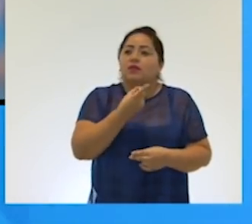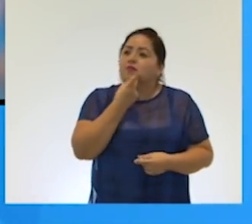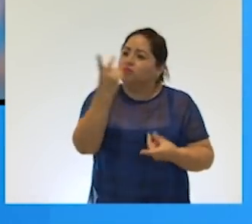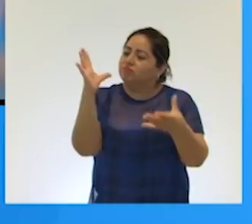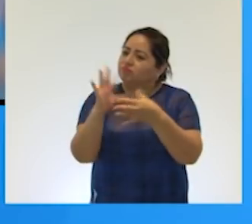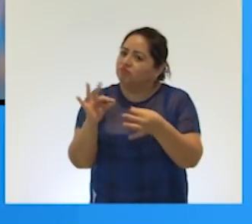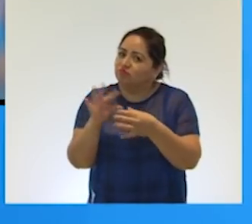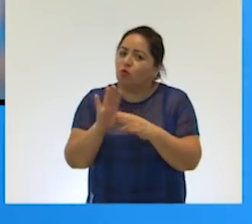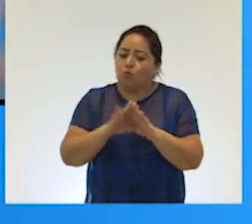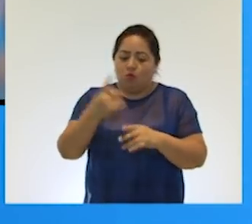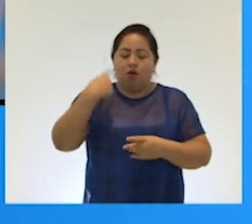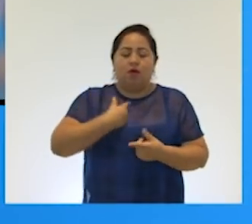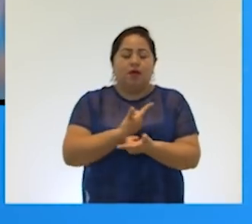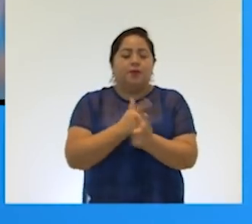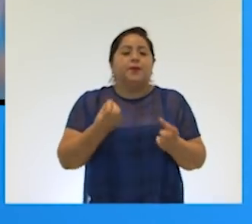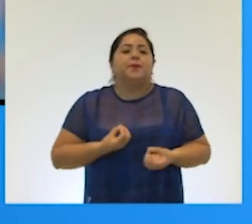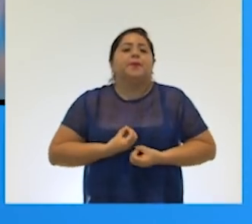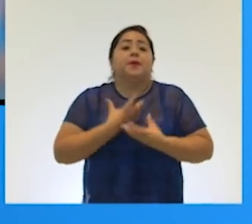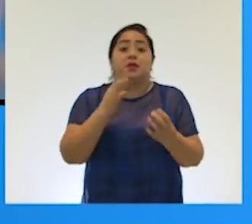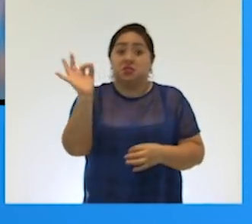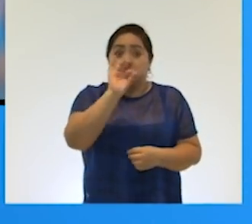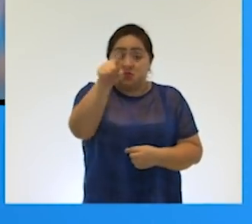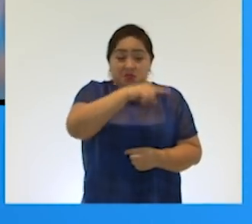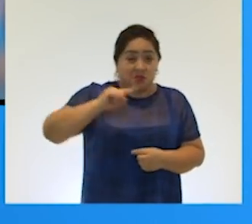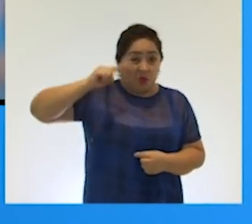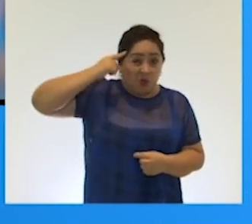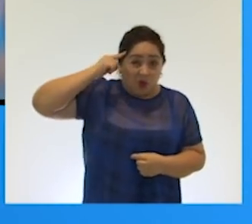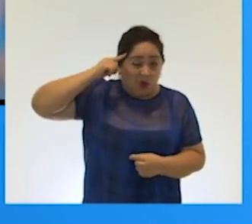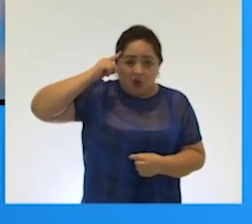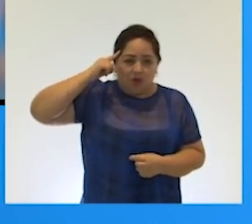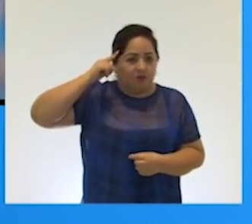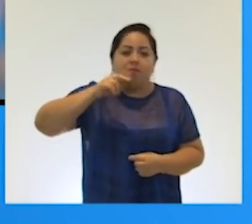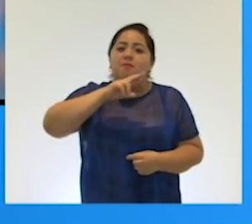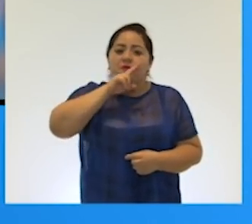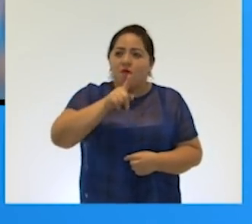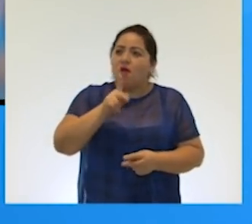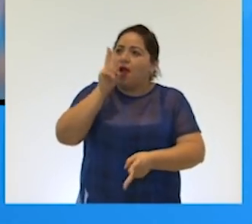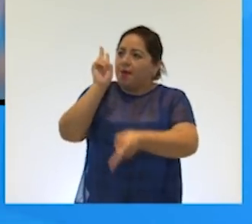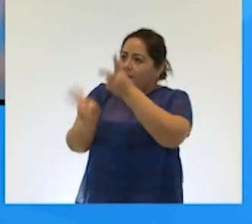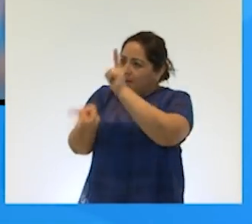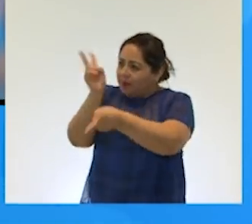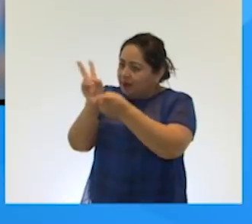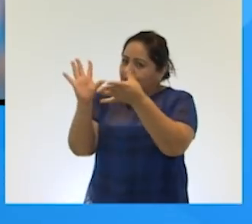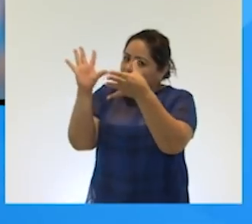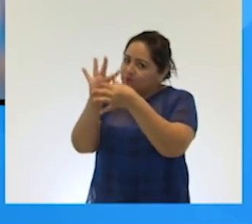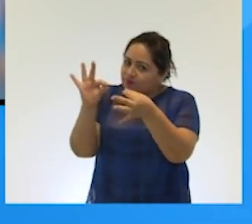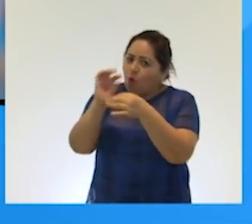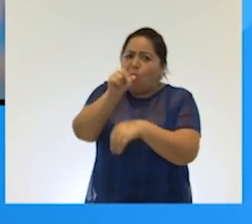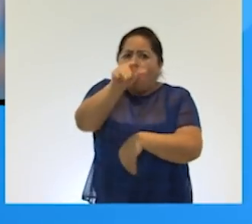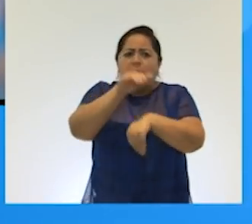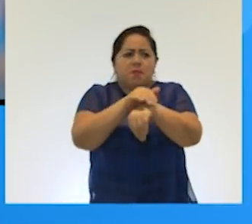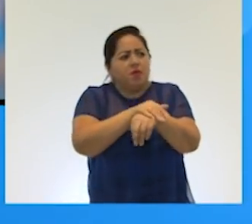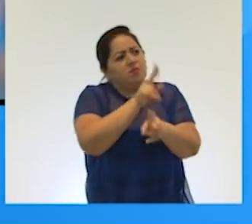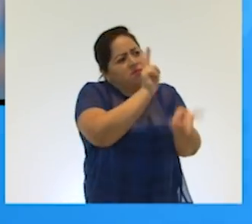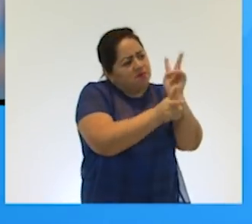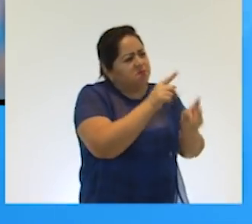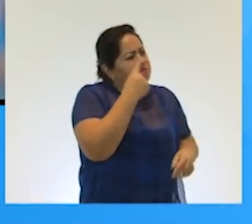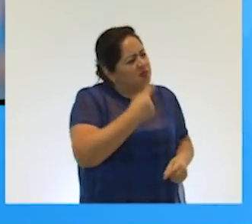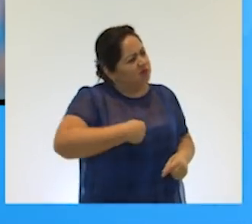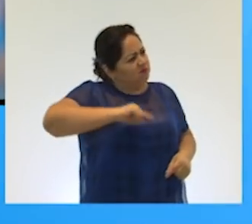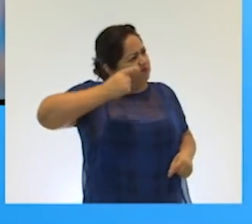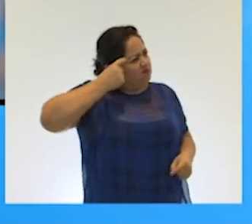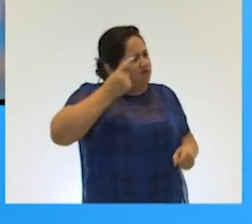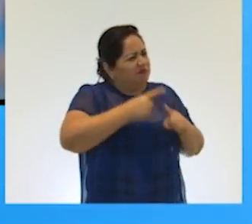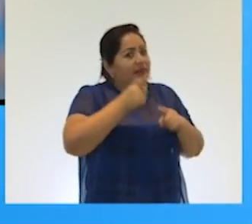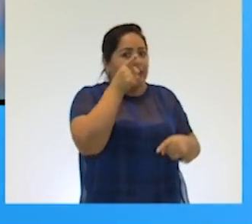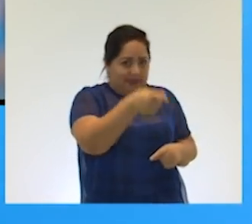alta es liberador. Si se sienten enojados, pueden hablar con la persona que los hizo enojar o contarle a un amigo para que platiquen acerca de